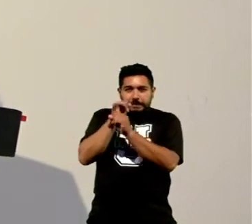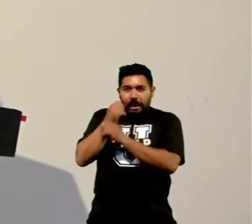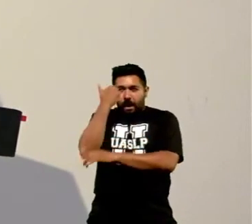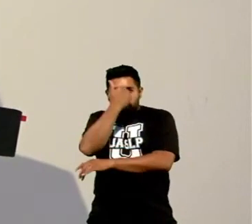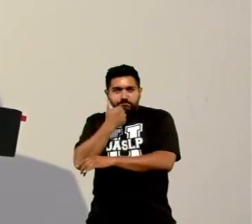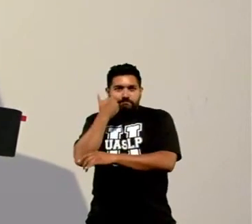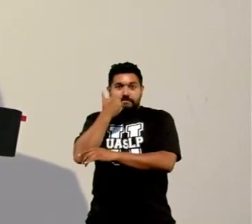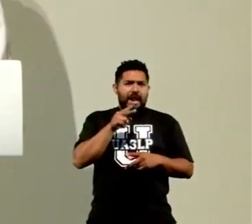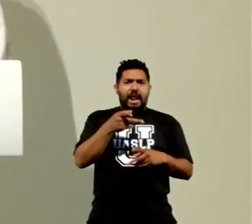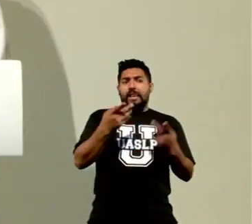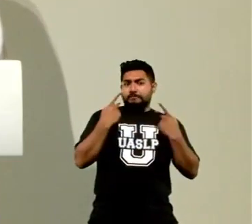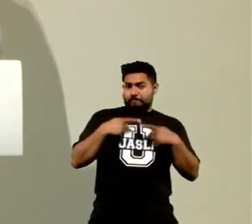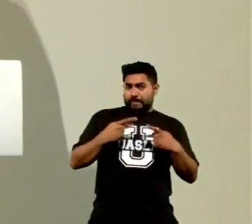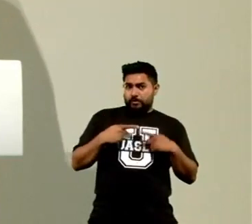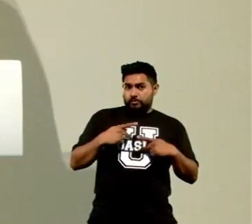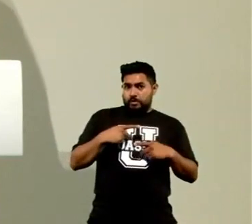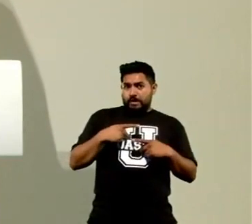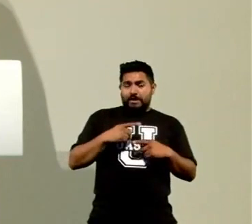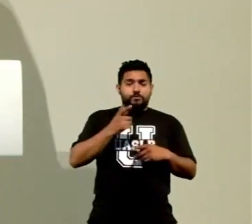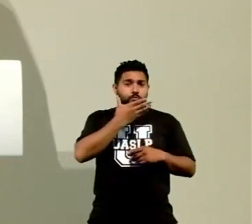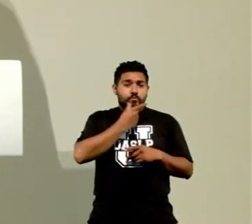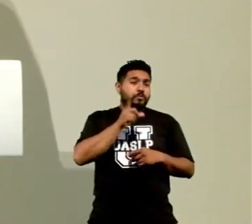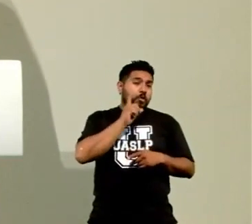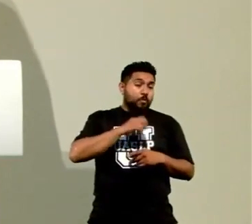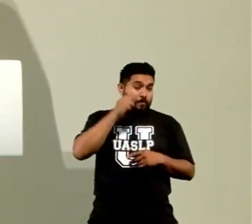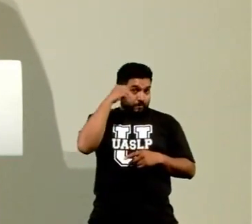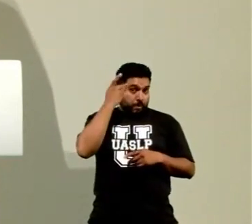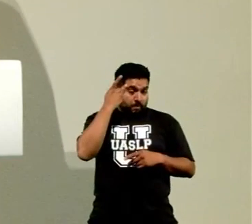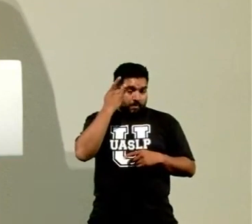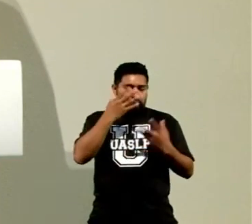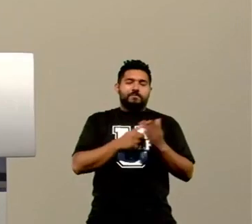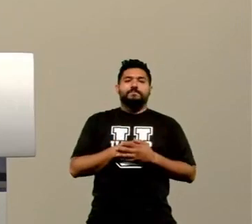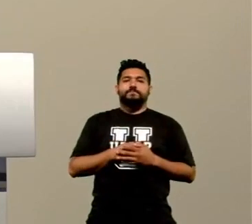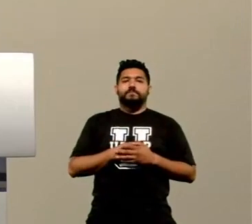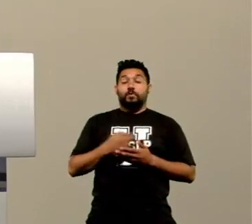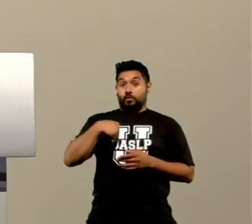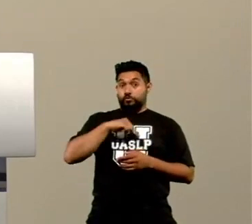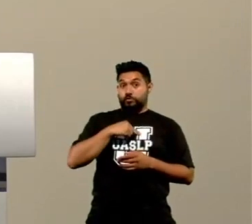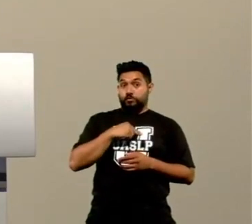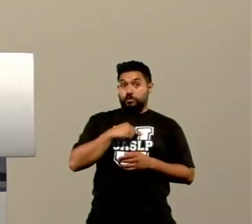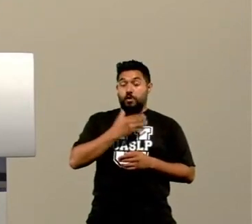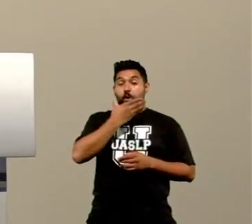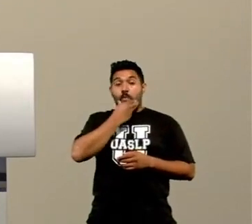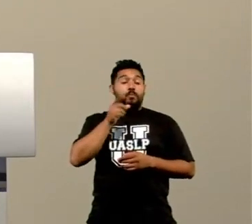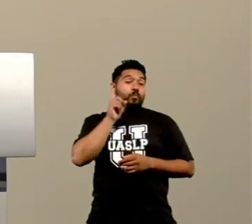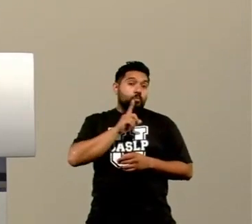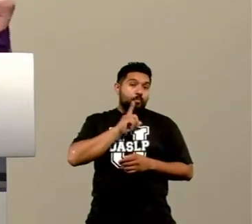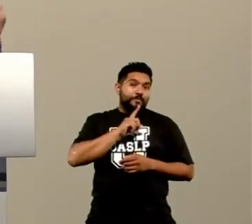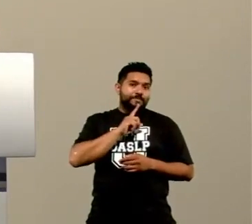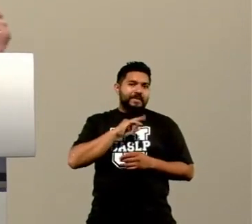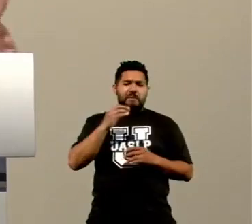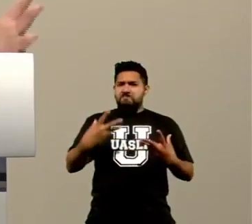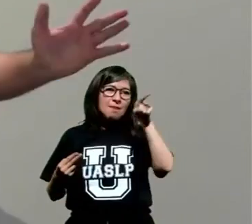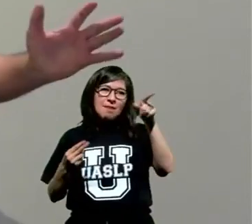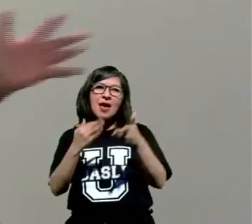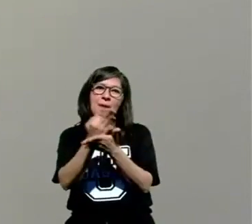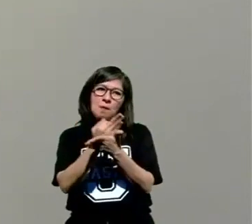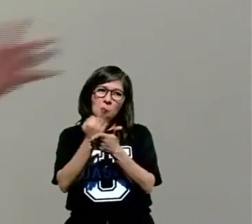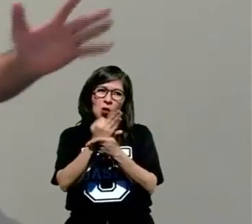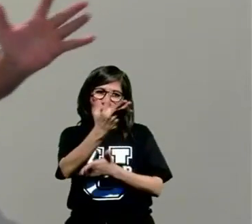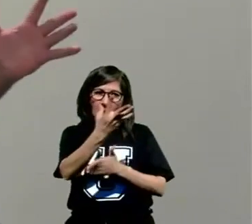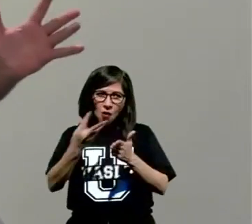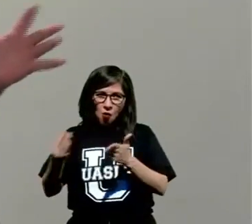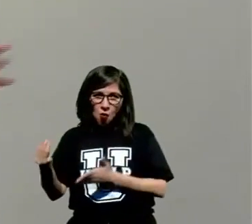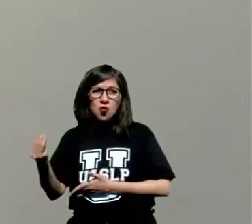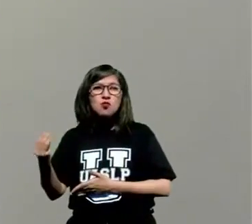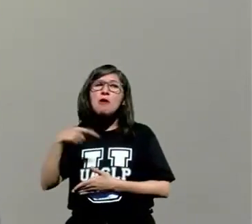seguridad, la salud y la educación superior del estado. De acuerdo con un sondeo realizado entre la población de la zona metropolitana, la mayoría